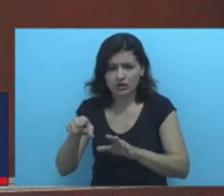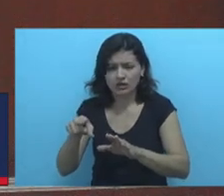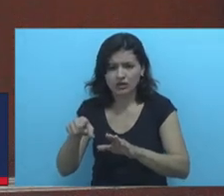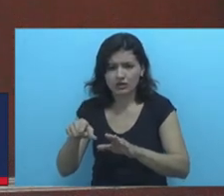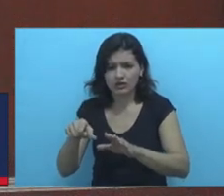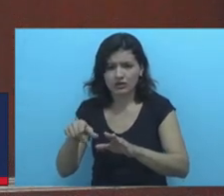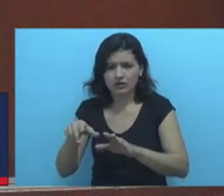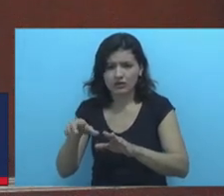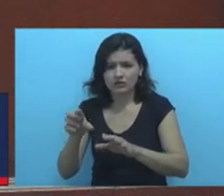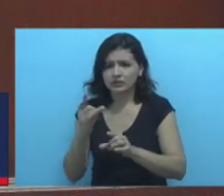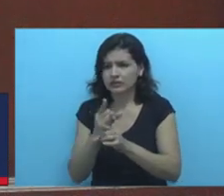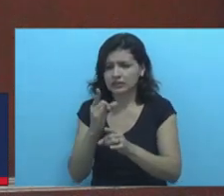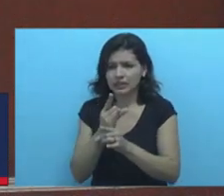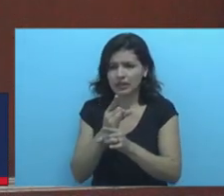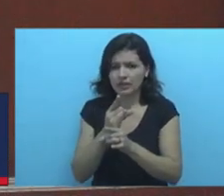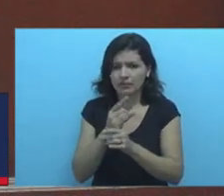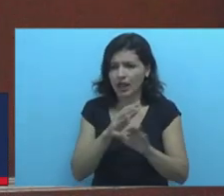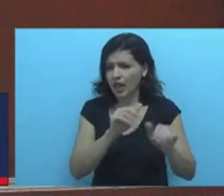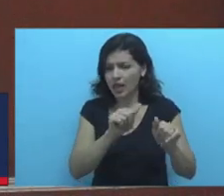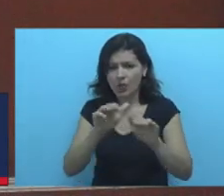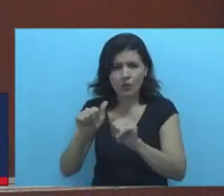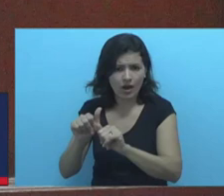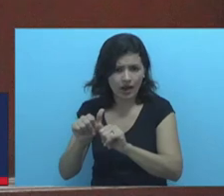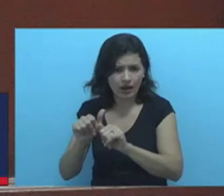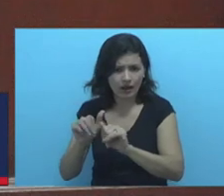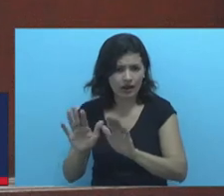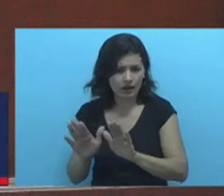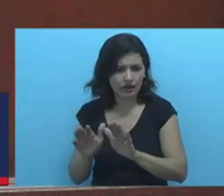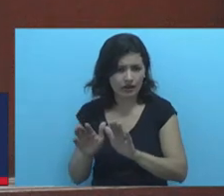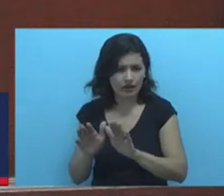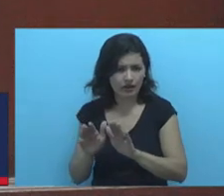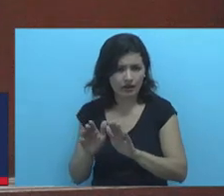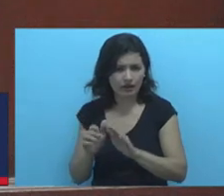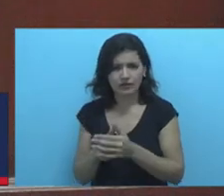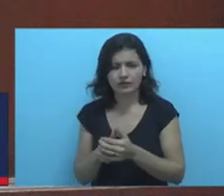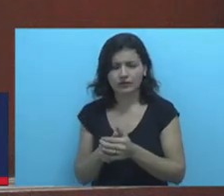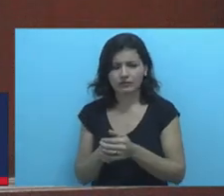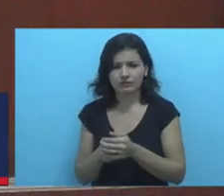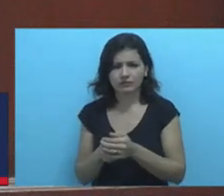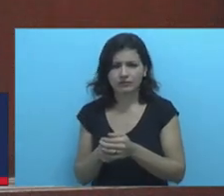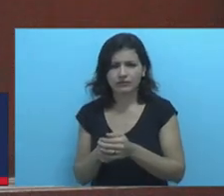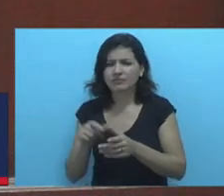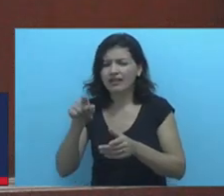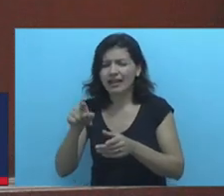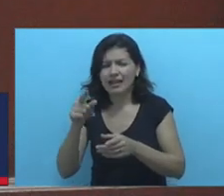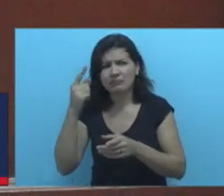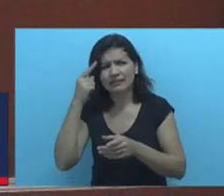toda su vida, que no concibió la política desde los privilegios.